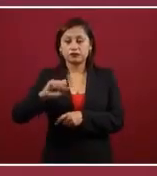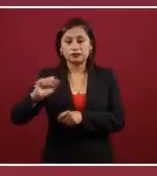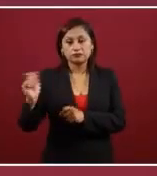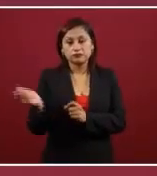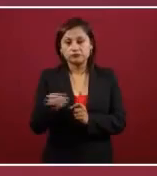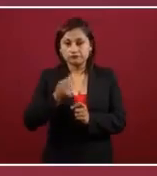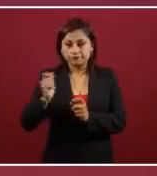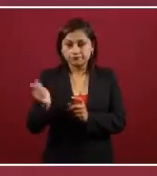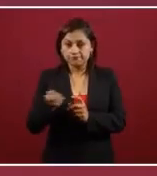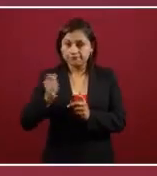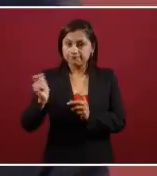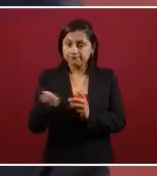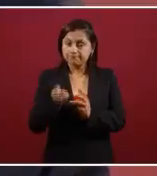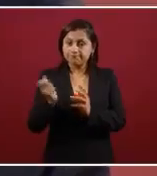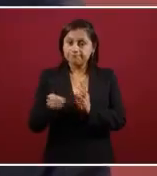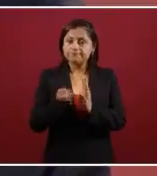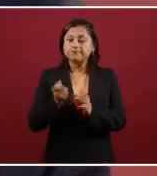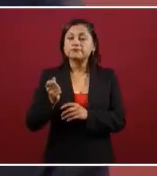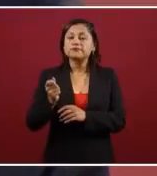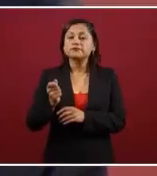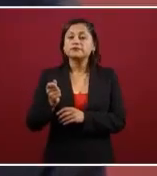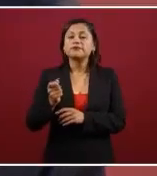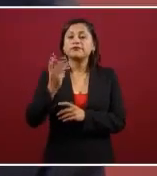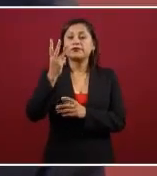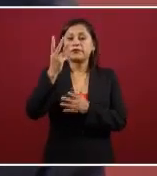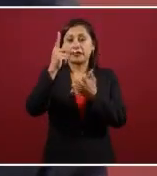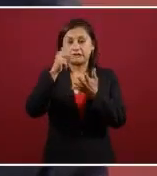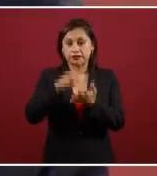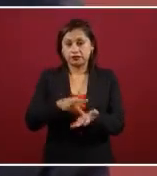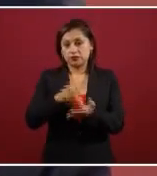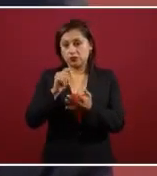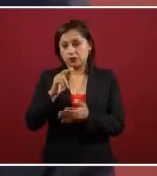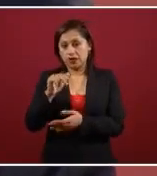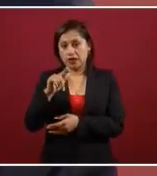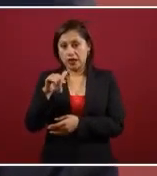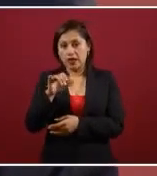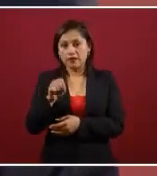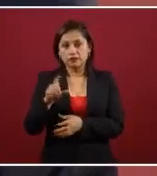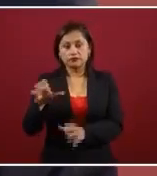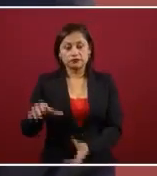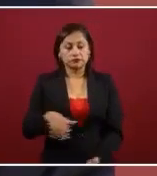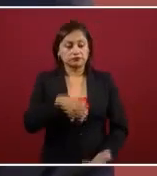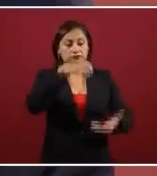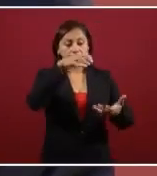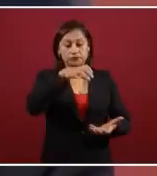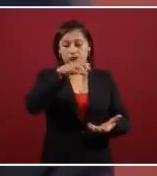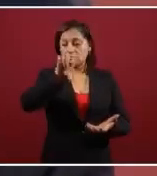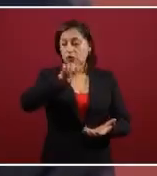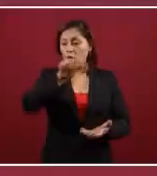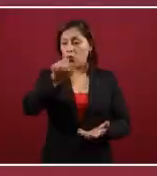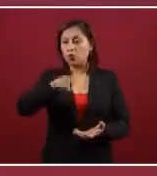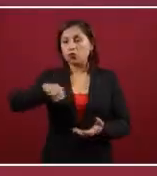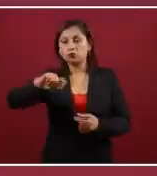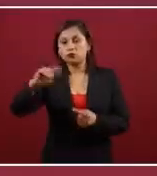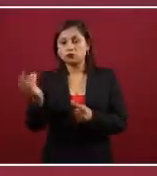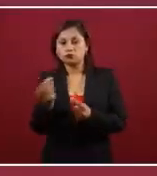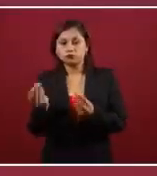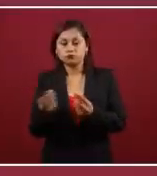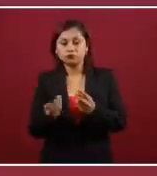le tiene que meter, hay quienes cortan más, pero es así, es por tonelada cortada.